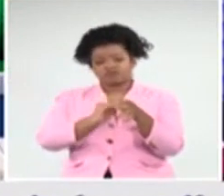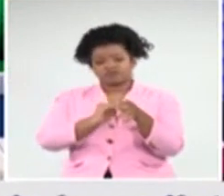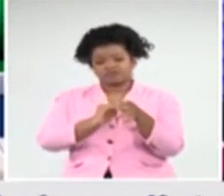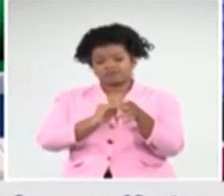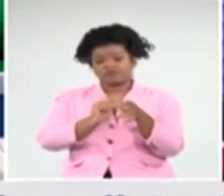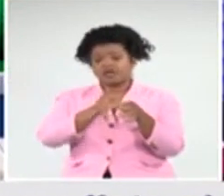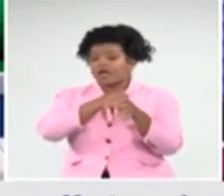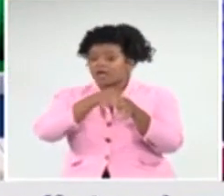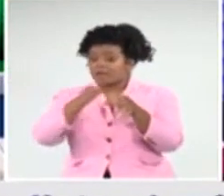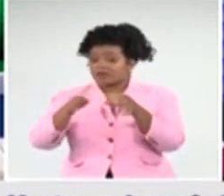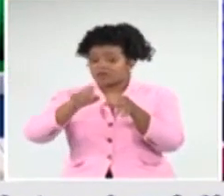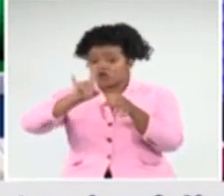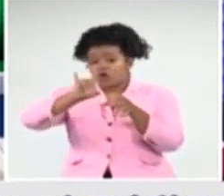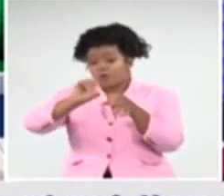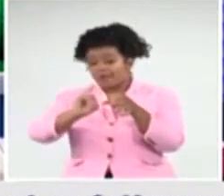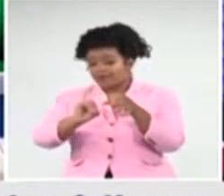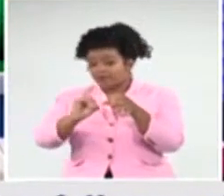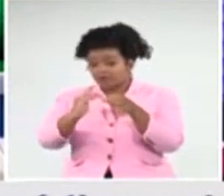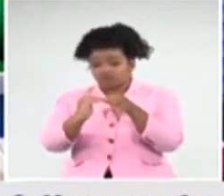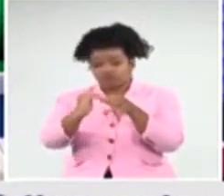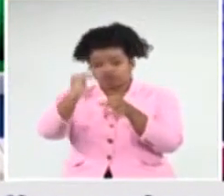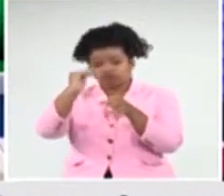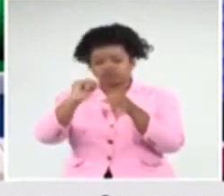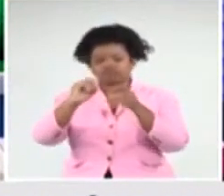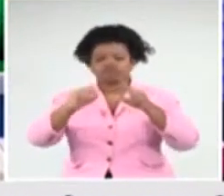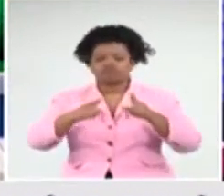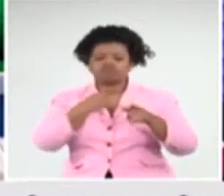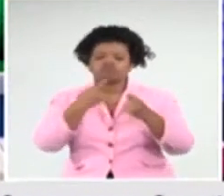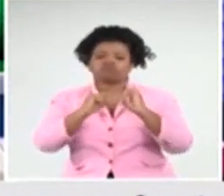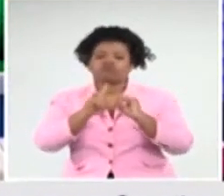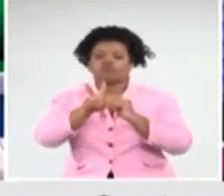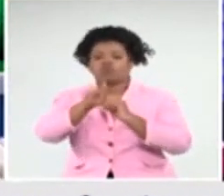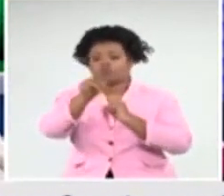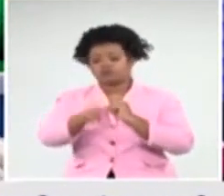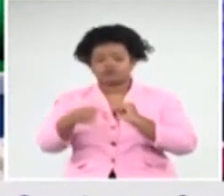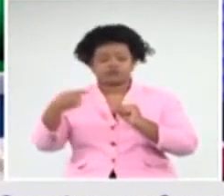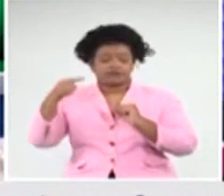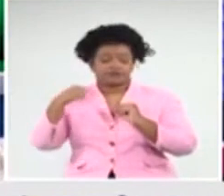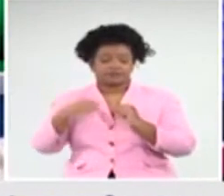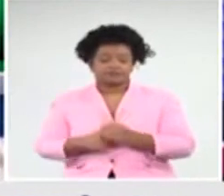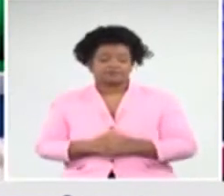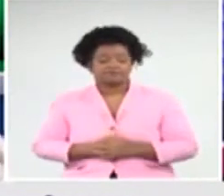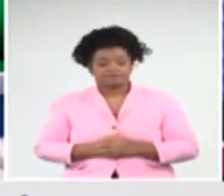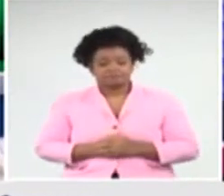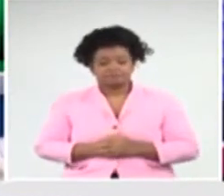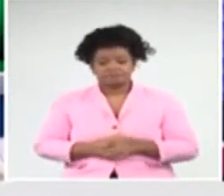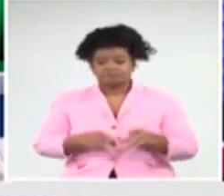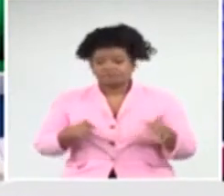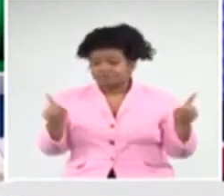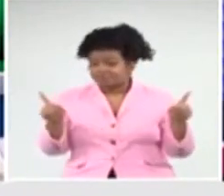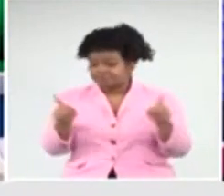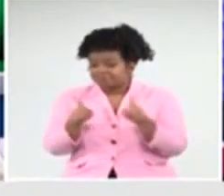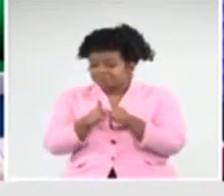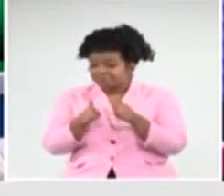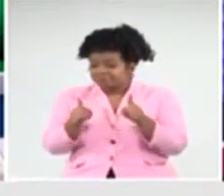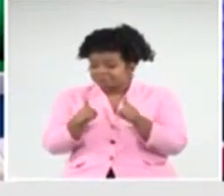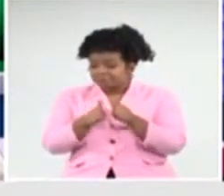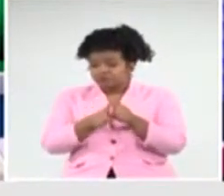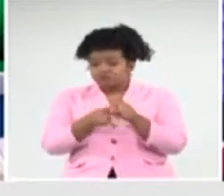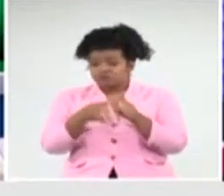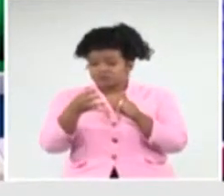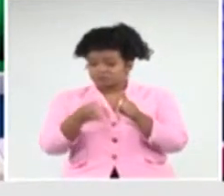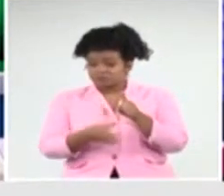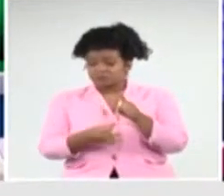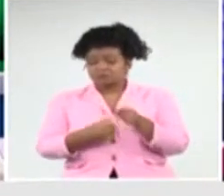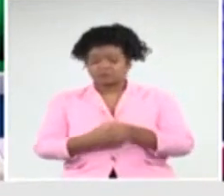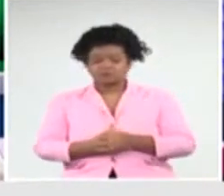años, nuevamente fallecen 2 personas ayer. Resumiendo por la relevancia que tiene,